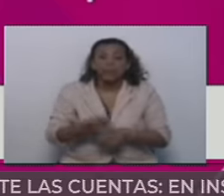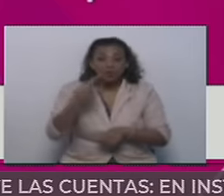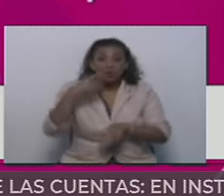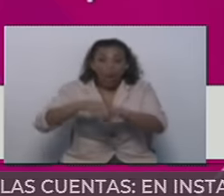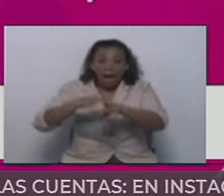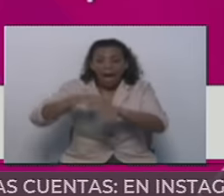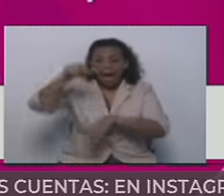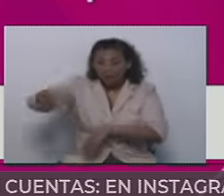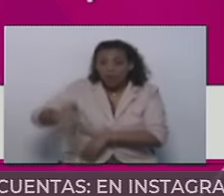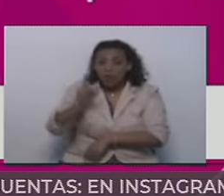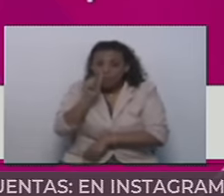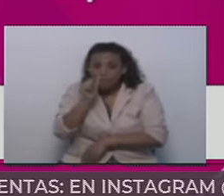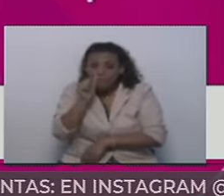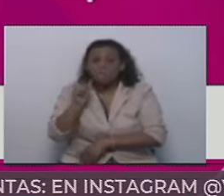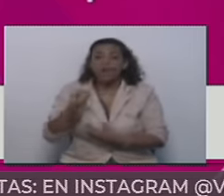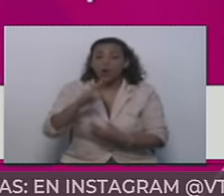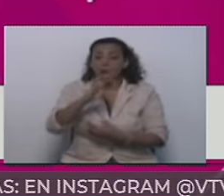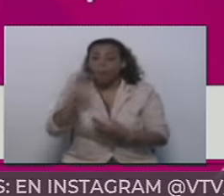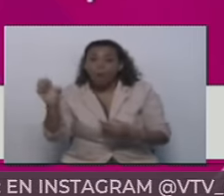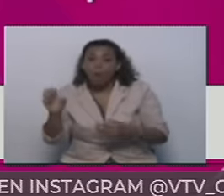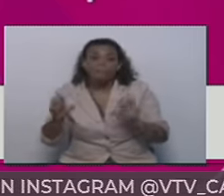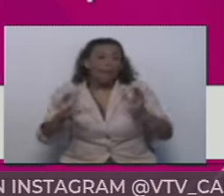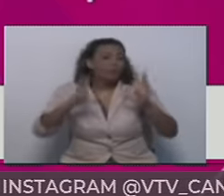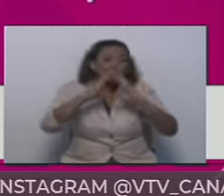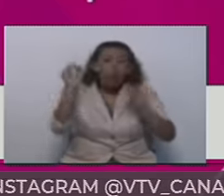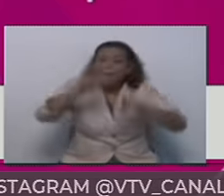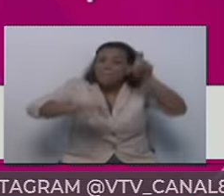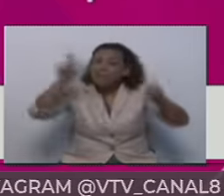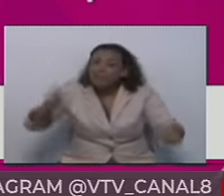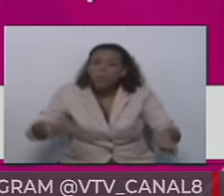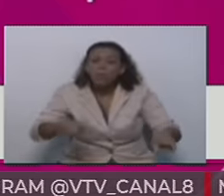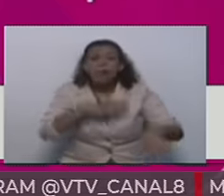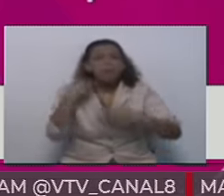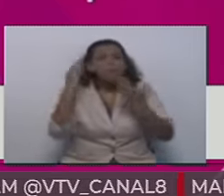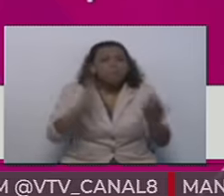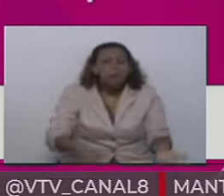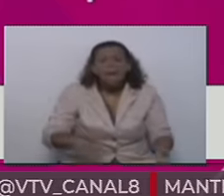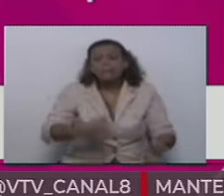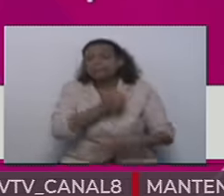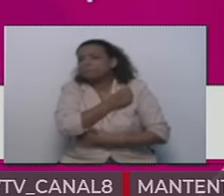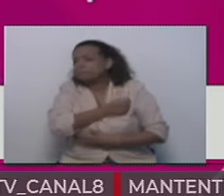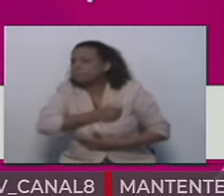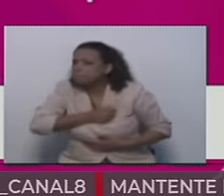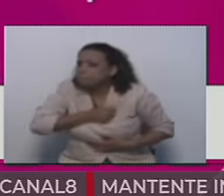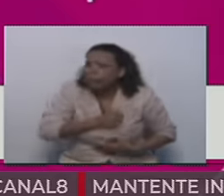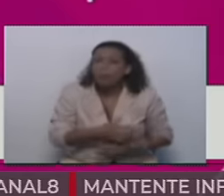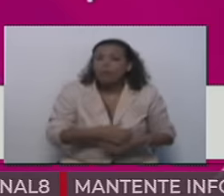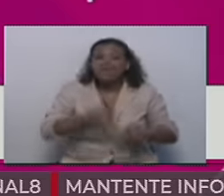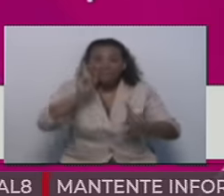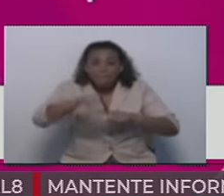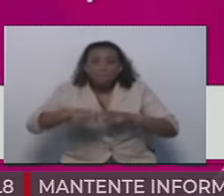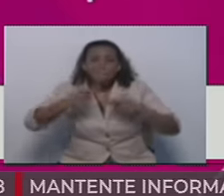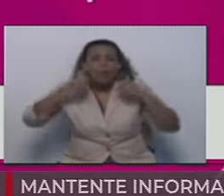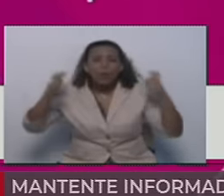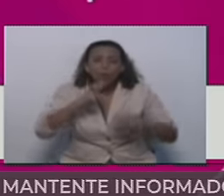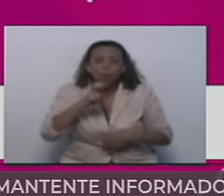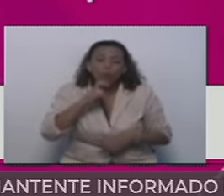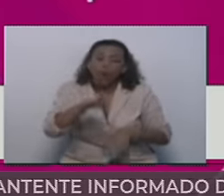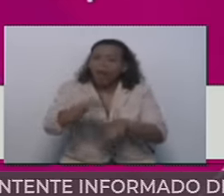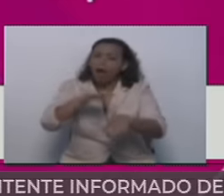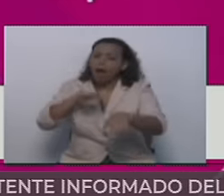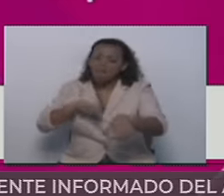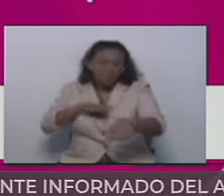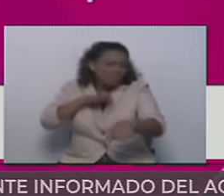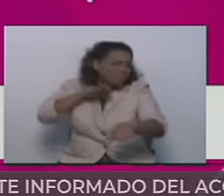desde Robert Serra, desde María Herrera, a todas las generaciones de venezolanos y venezolanas, hagamos irreversible la